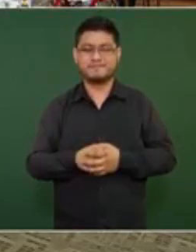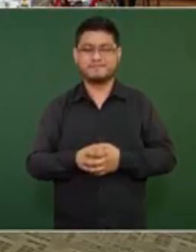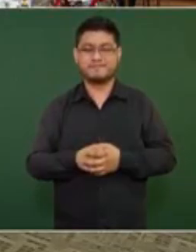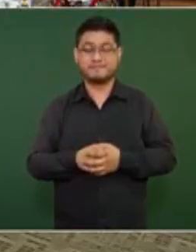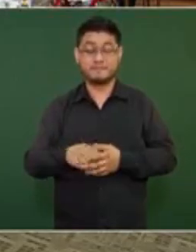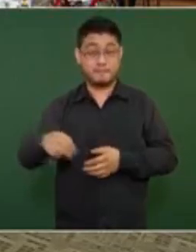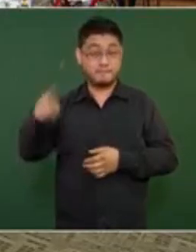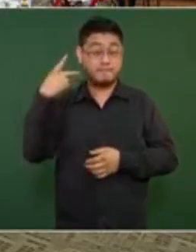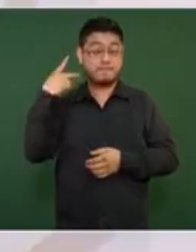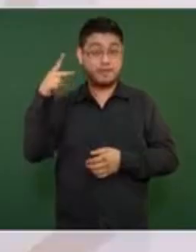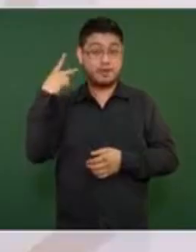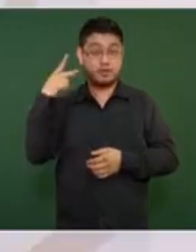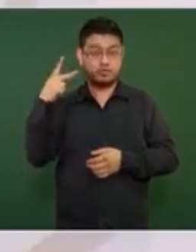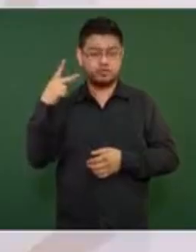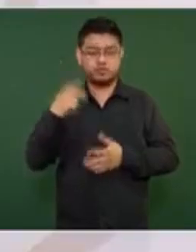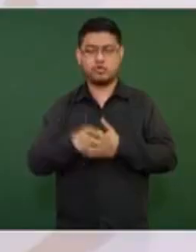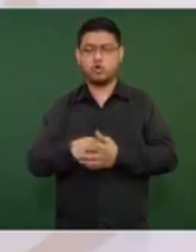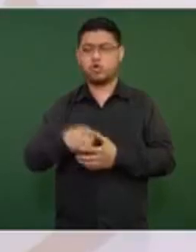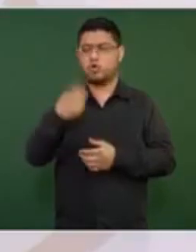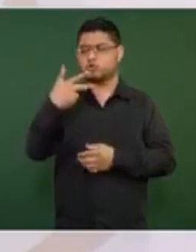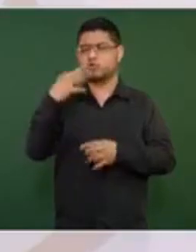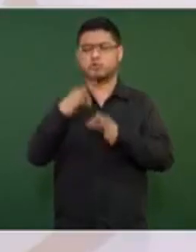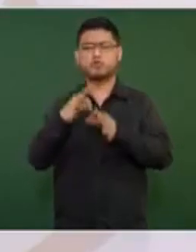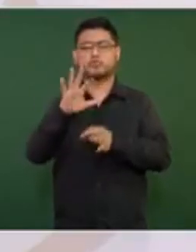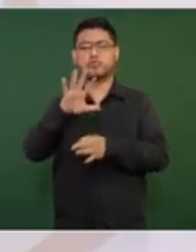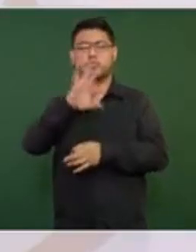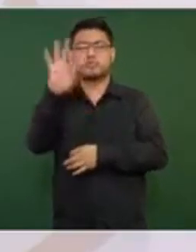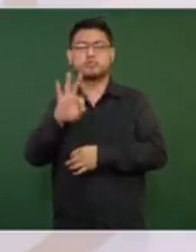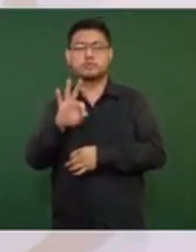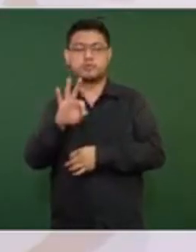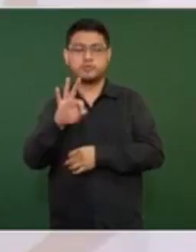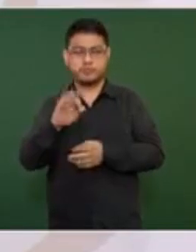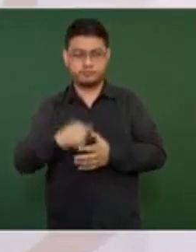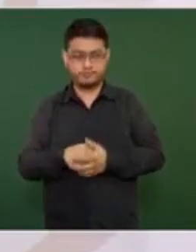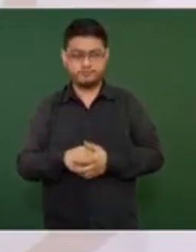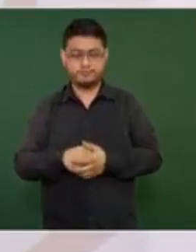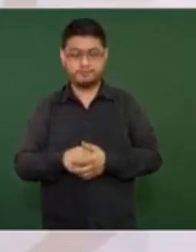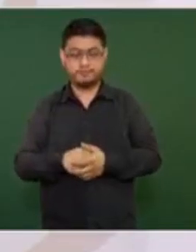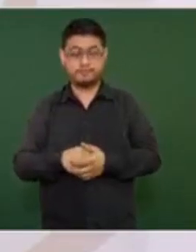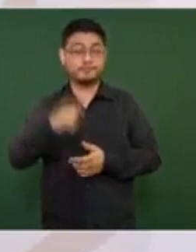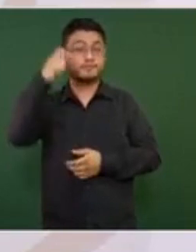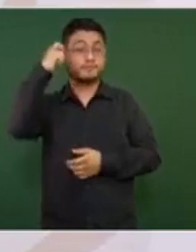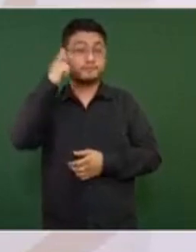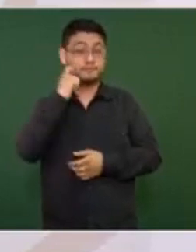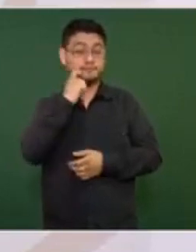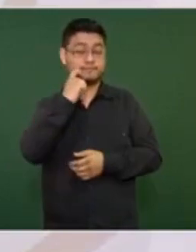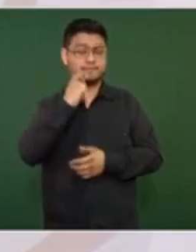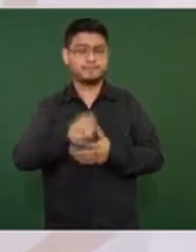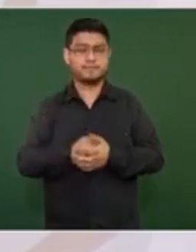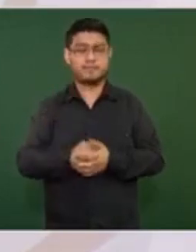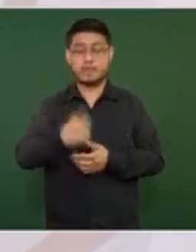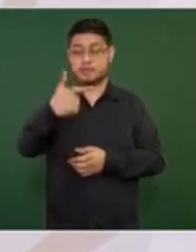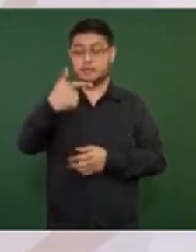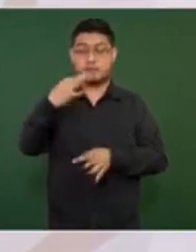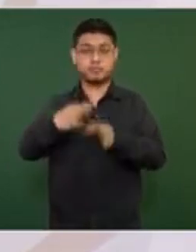En Veracruz, en 8.5%. En Guerrero, en